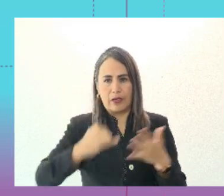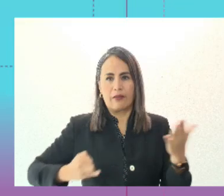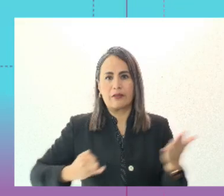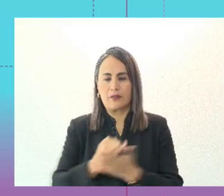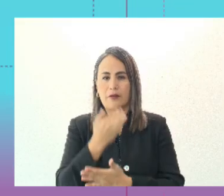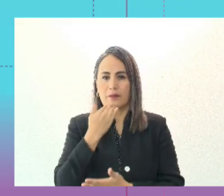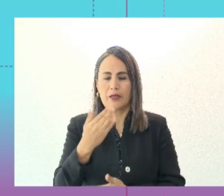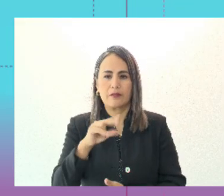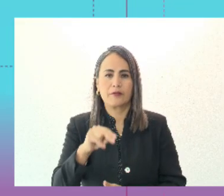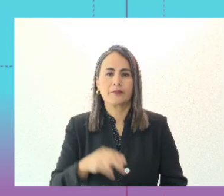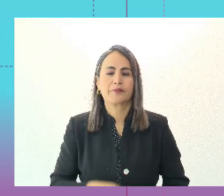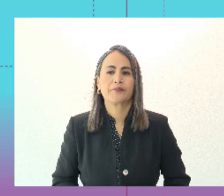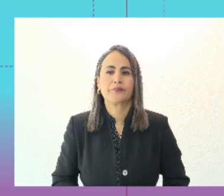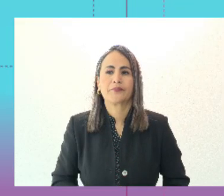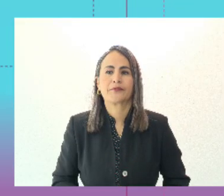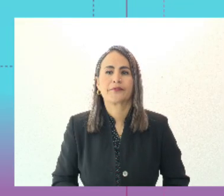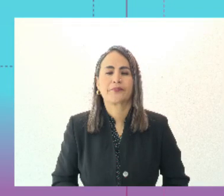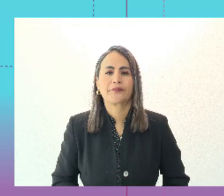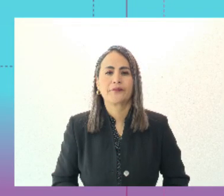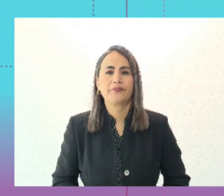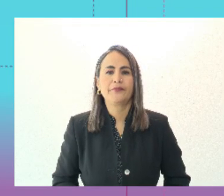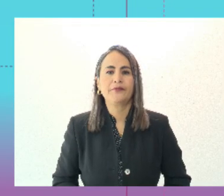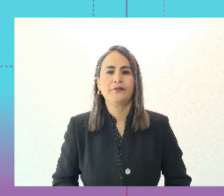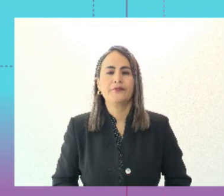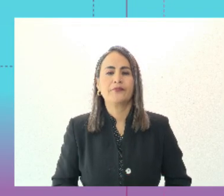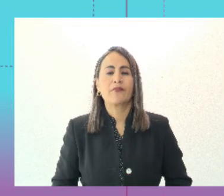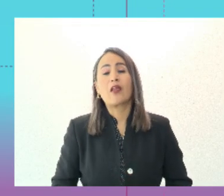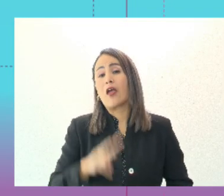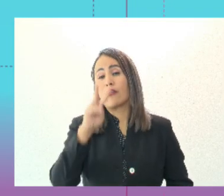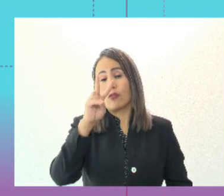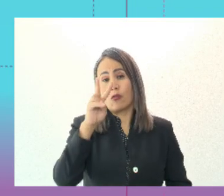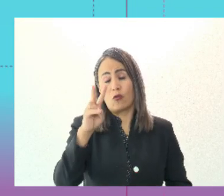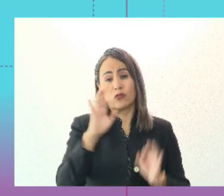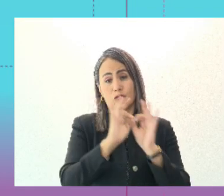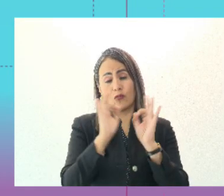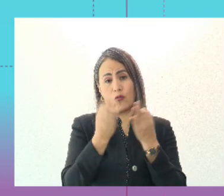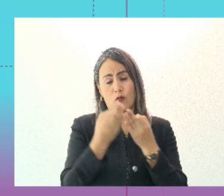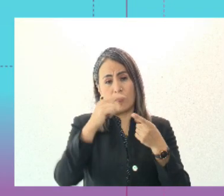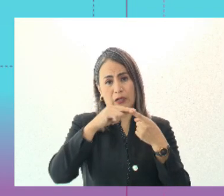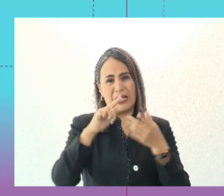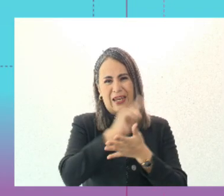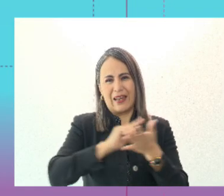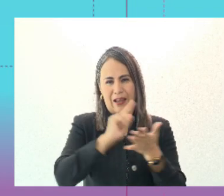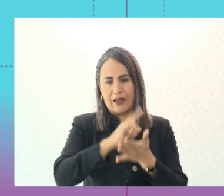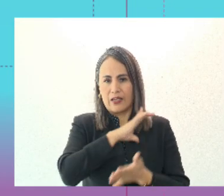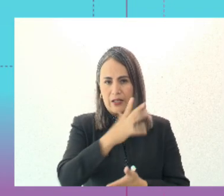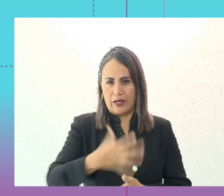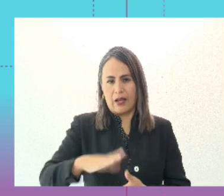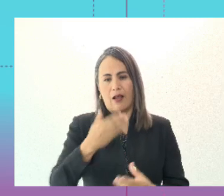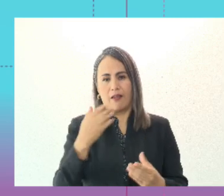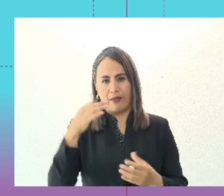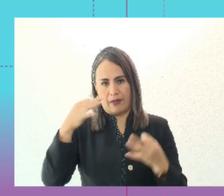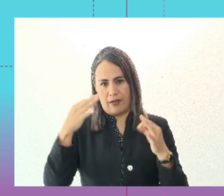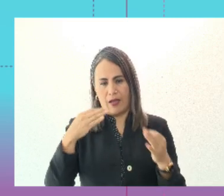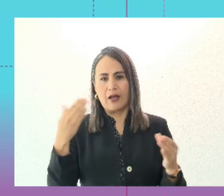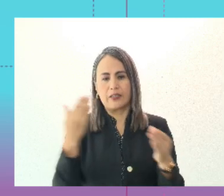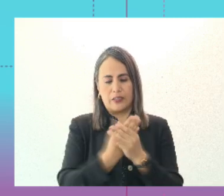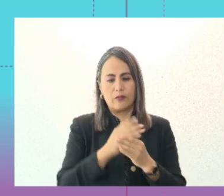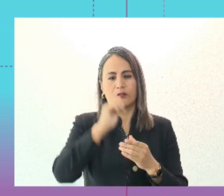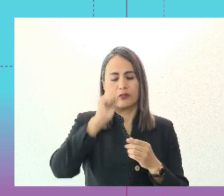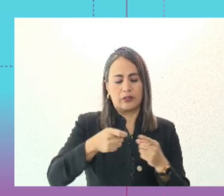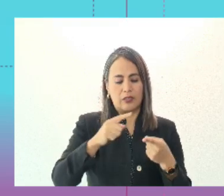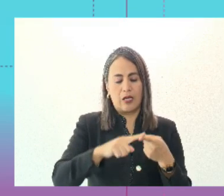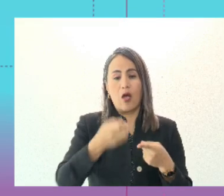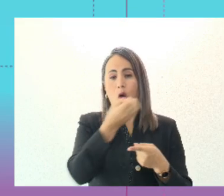favor. Bueno, pues hay dos elementos que para mí son vitales en la Ley General de Archivos, que establece la obligatoriedad